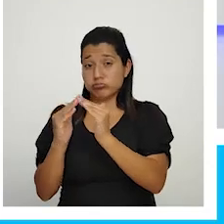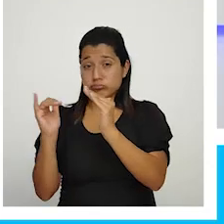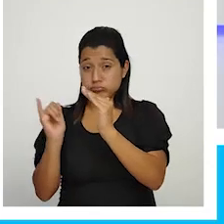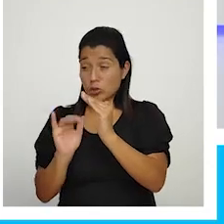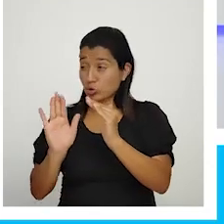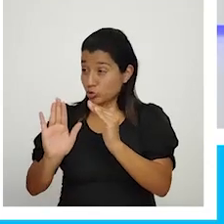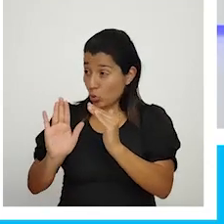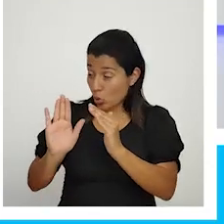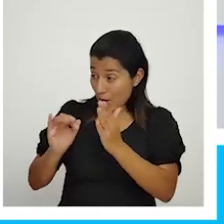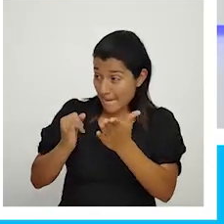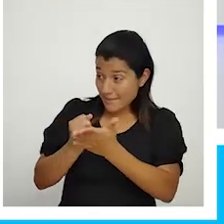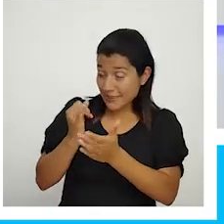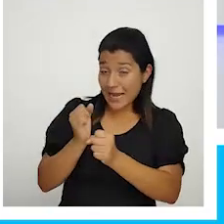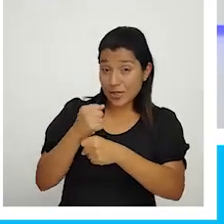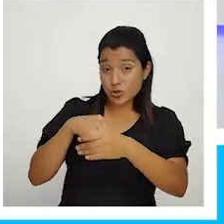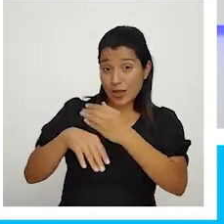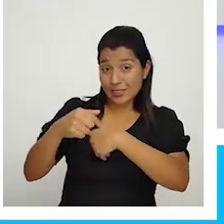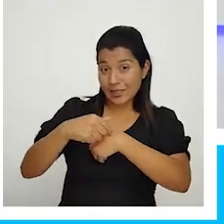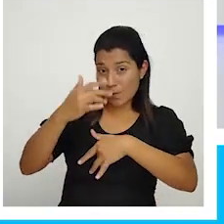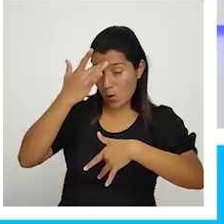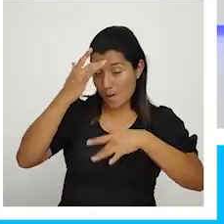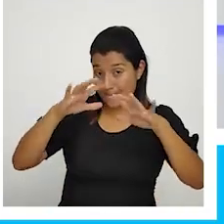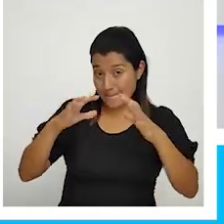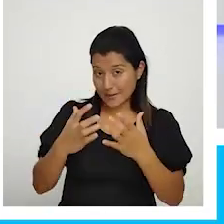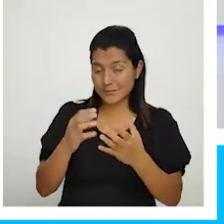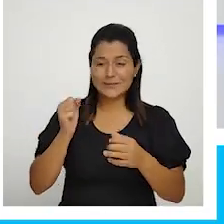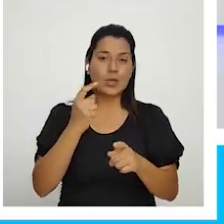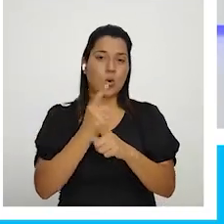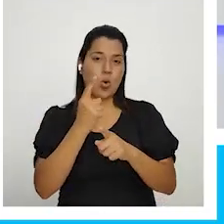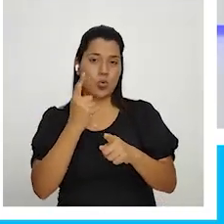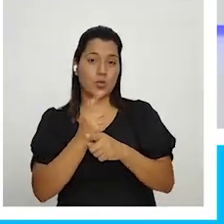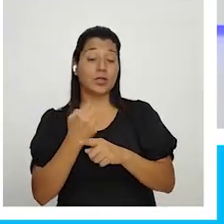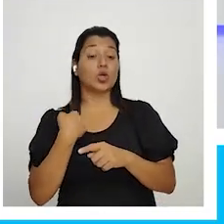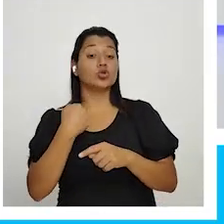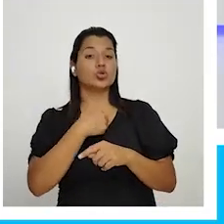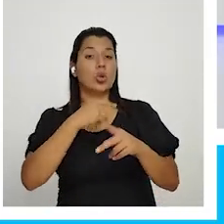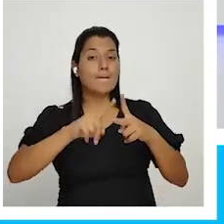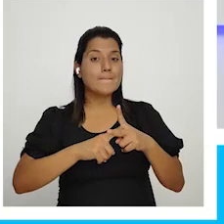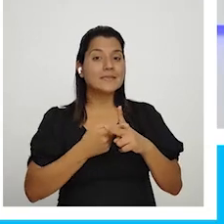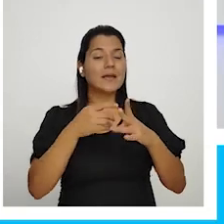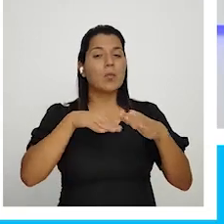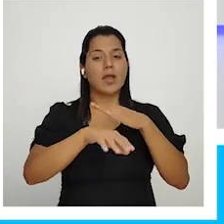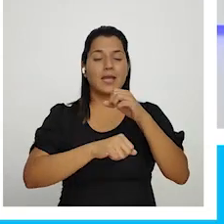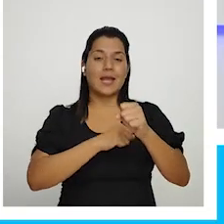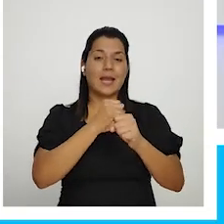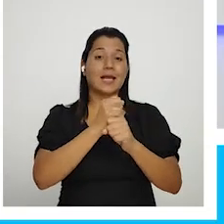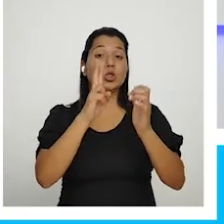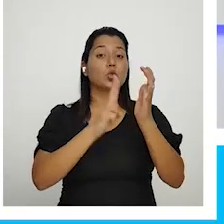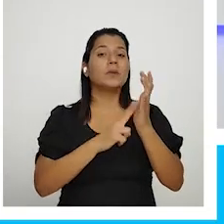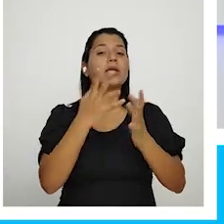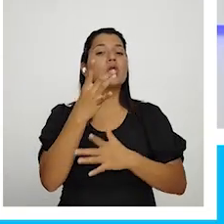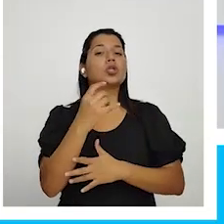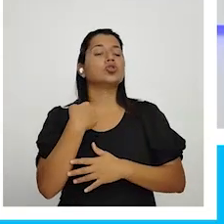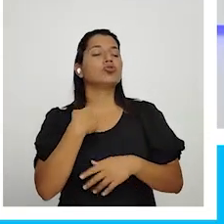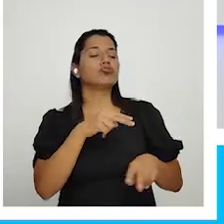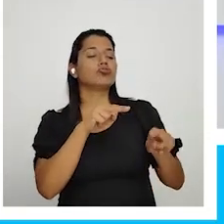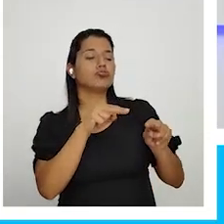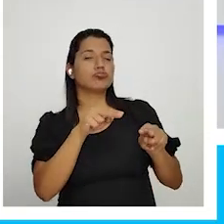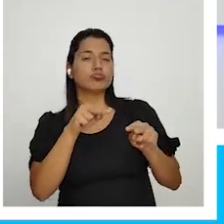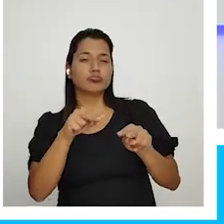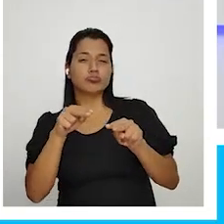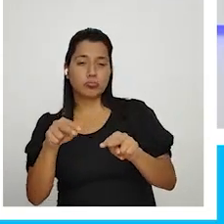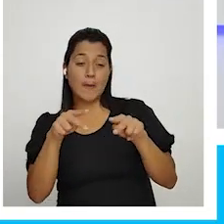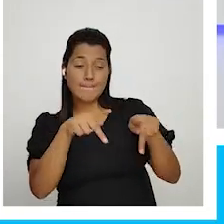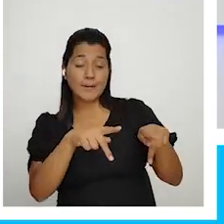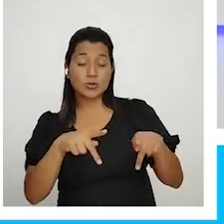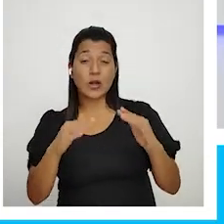decís la realizaste en tiempos de pandemia. Exacto. Bueno, empezamos en el 2018, ¿verdad? Viendo como estas poblaciones vulnerables del sur de São